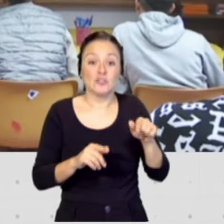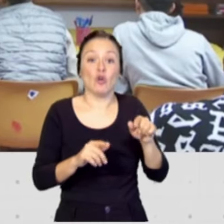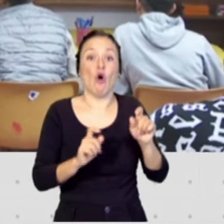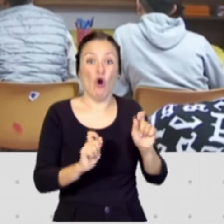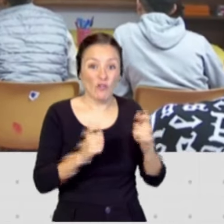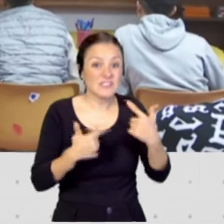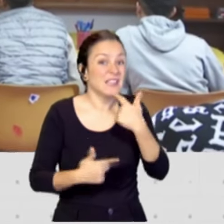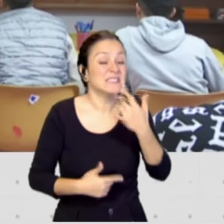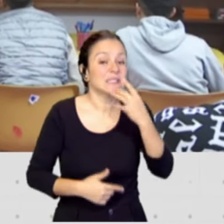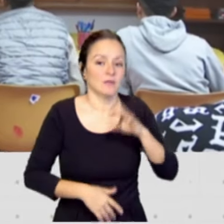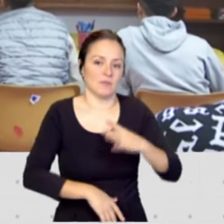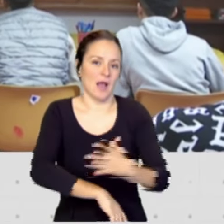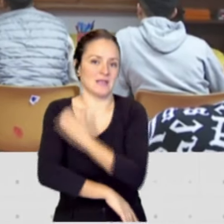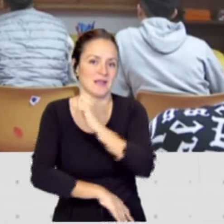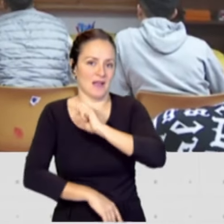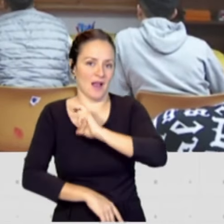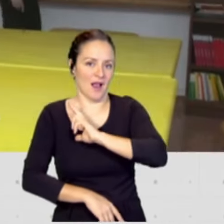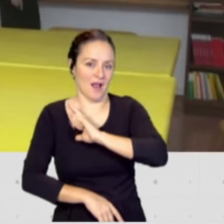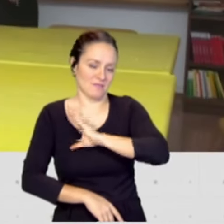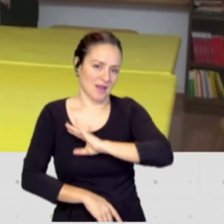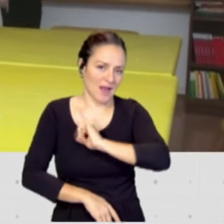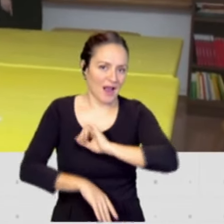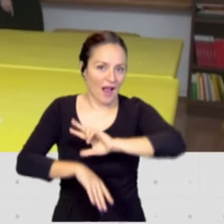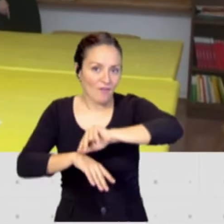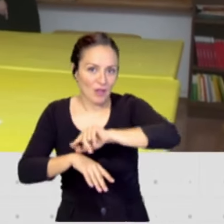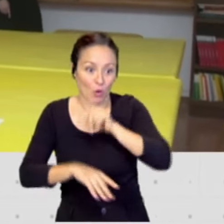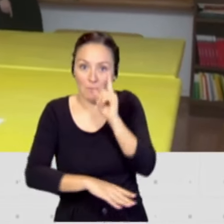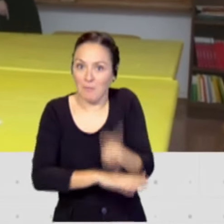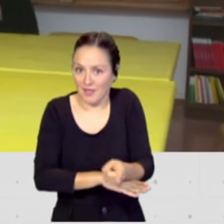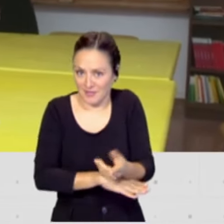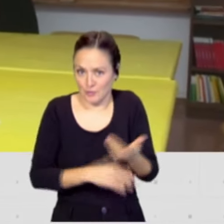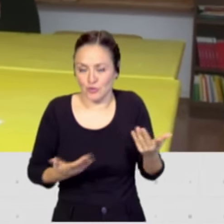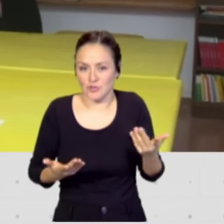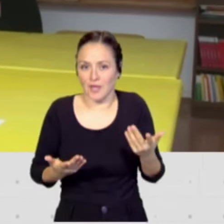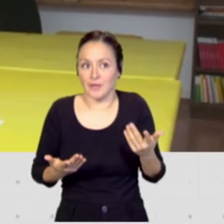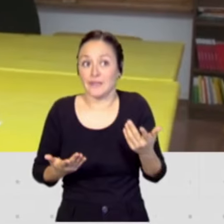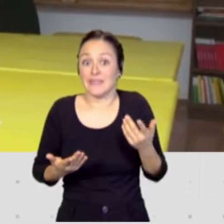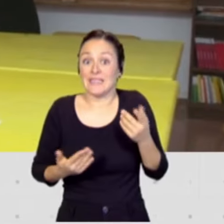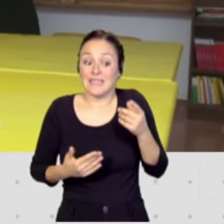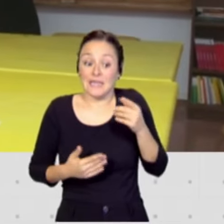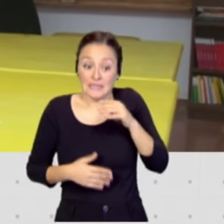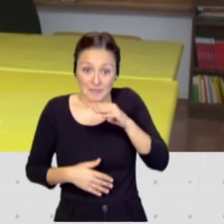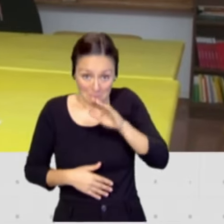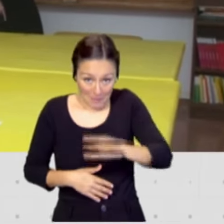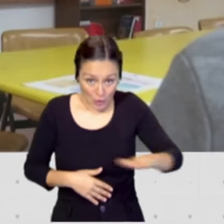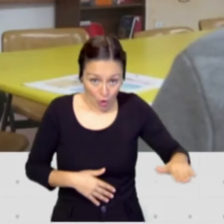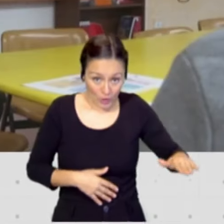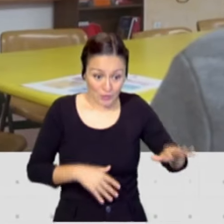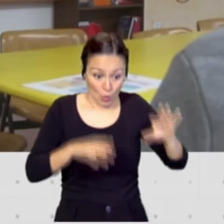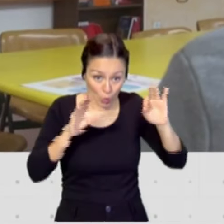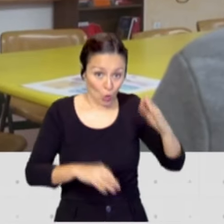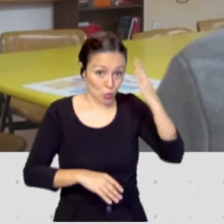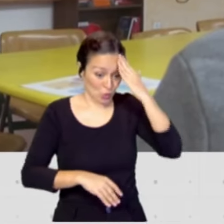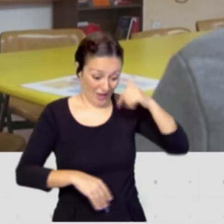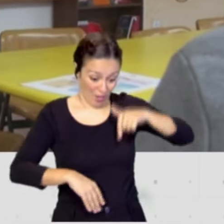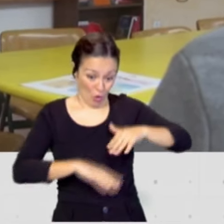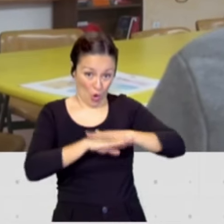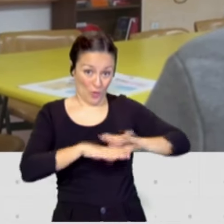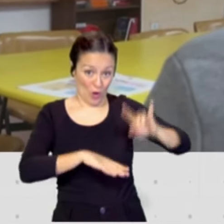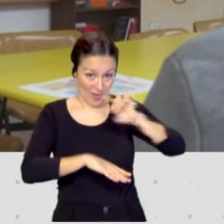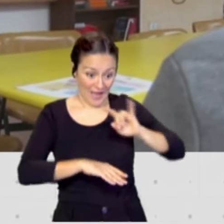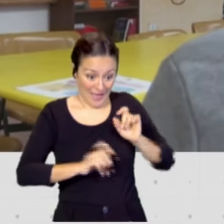entonces eh tendríamos eh que traspasar eh trasladar esos menores de la tutela efectiva